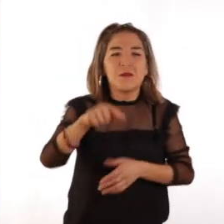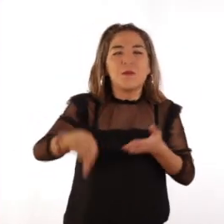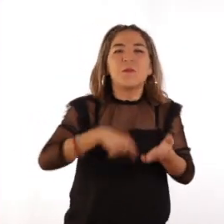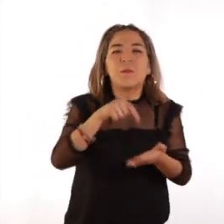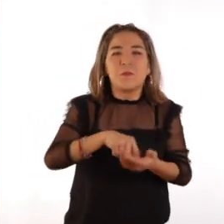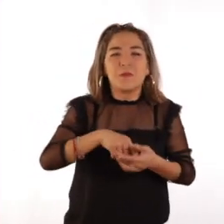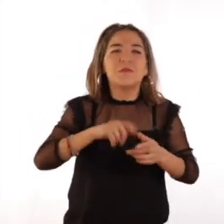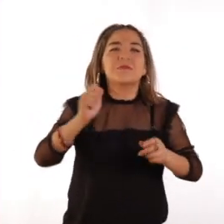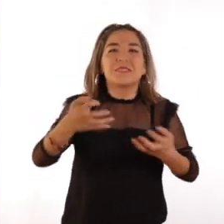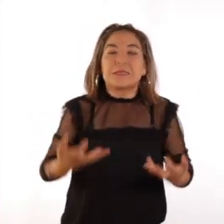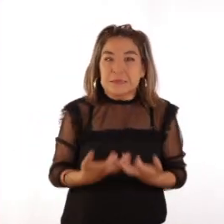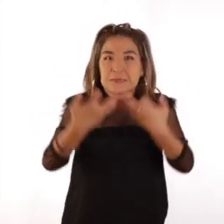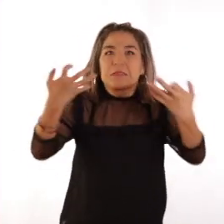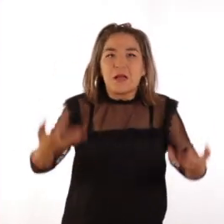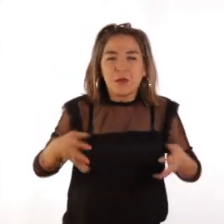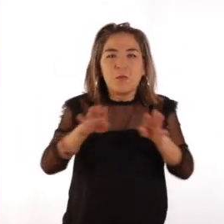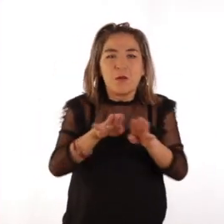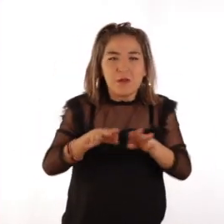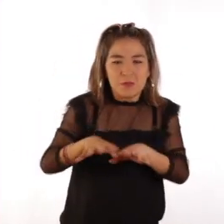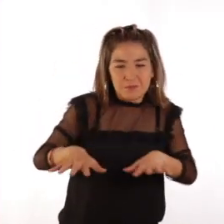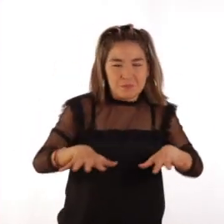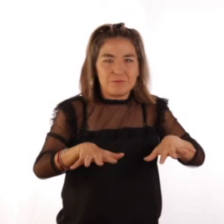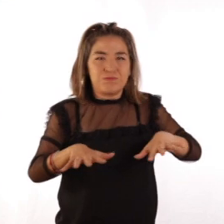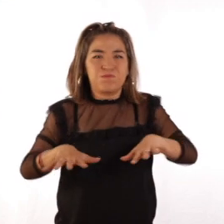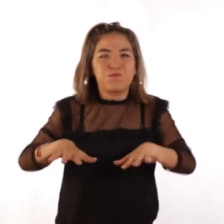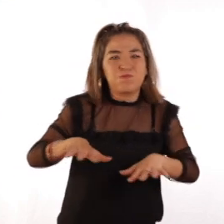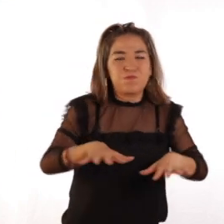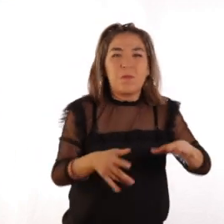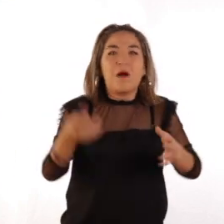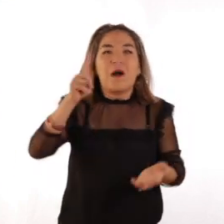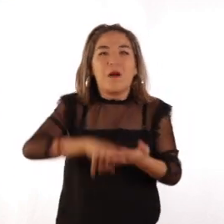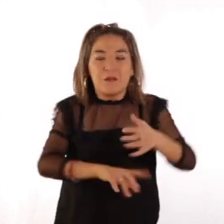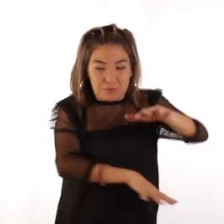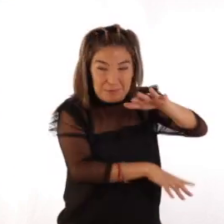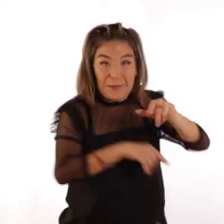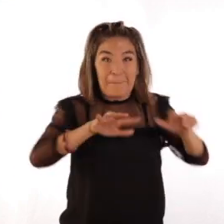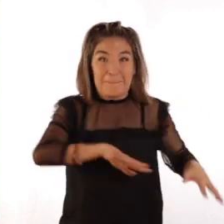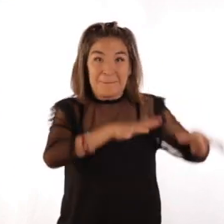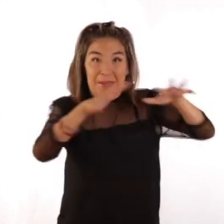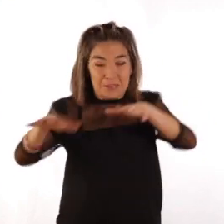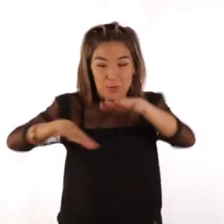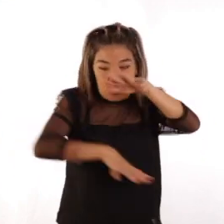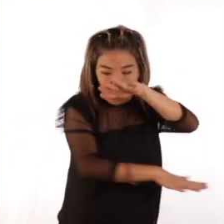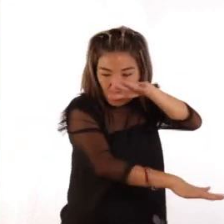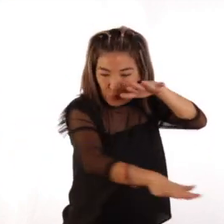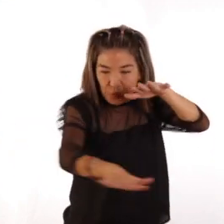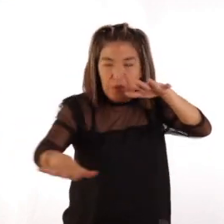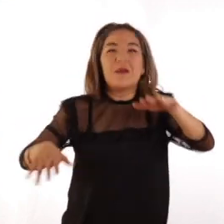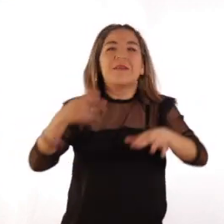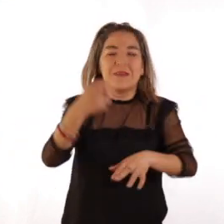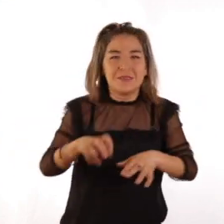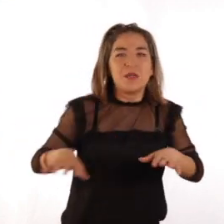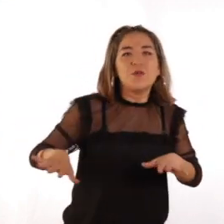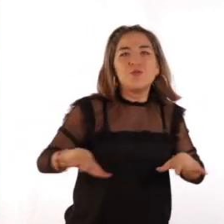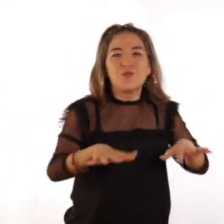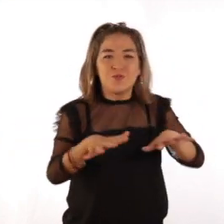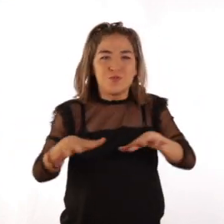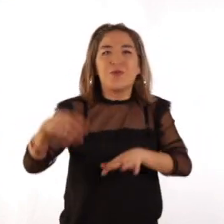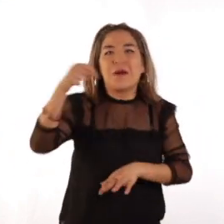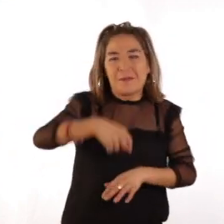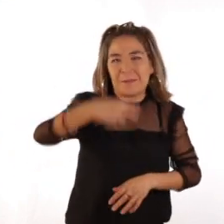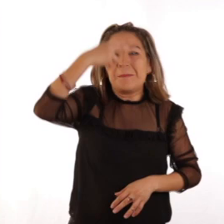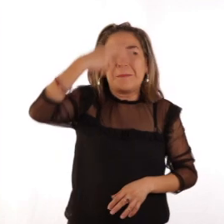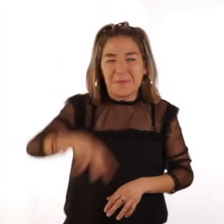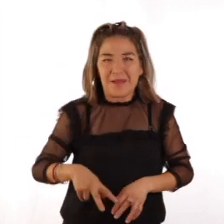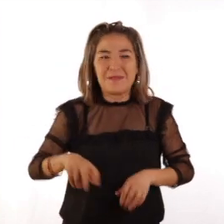Ahí traemos al fenómeno de las placas tectónicas, que la oceánica está entrando abajo de esa continental, y de ahí tantos sismos en México,